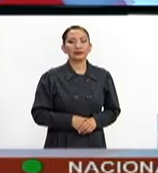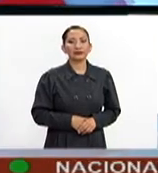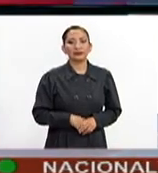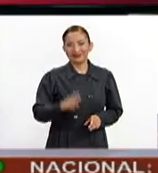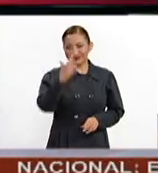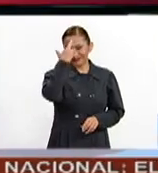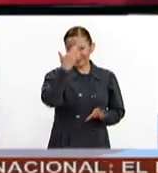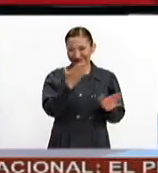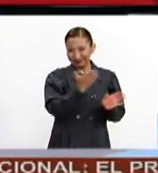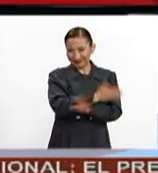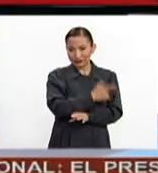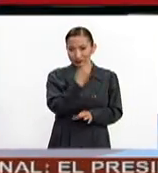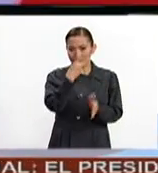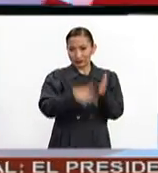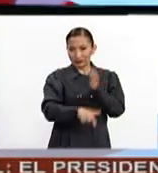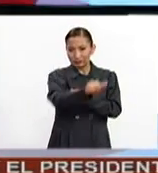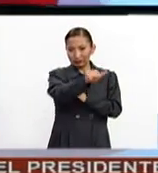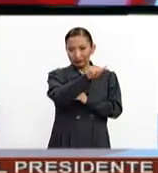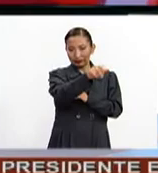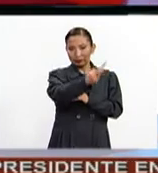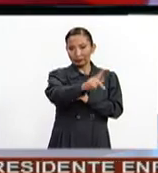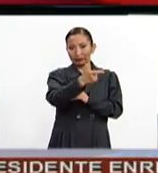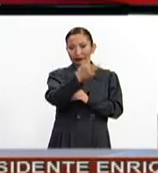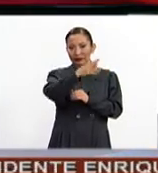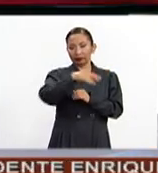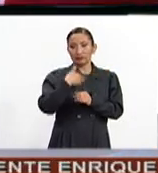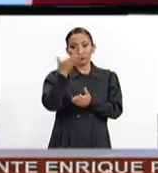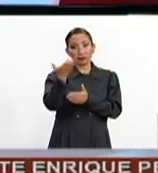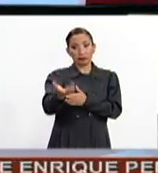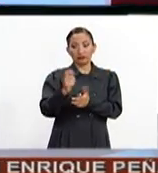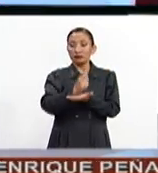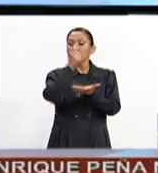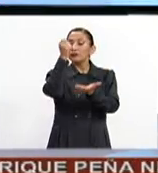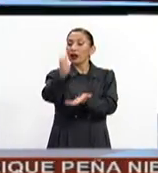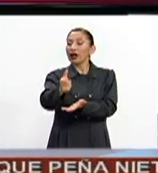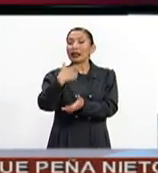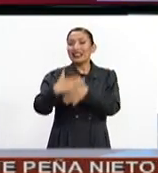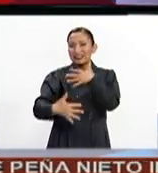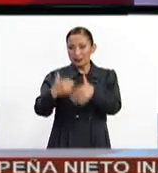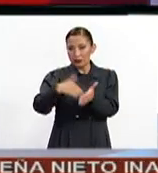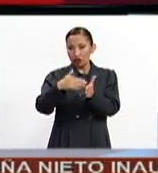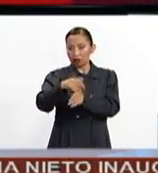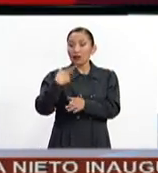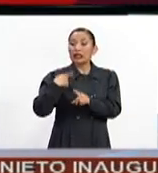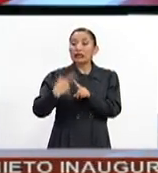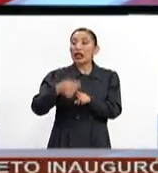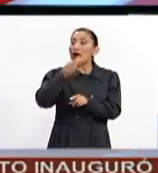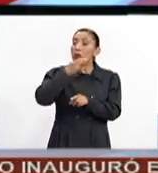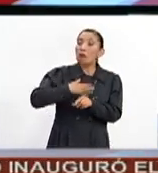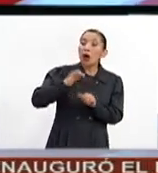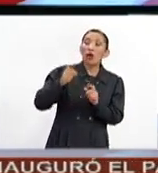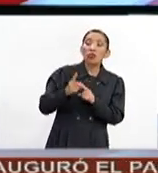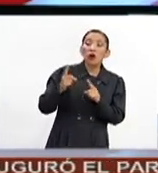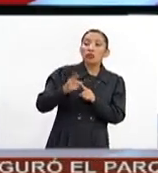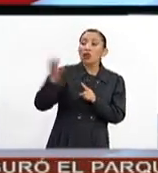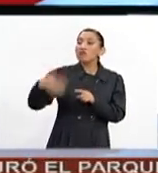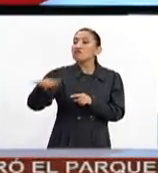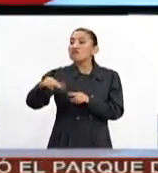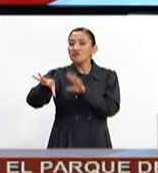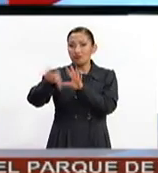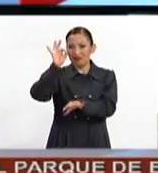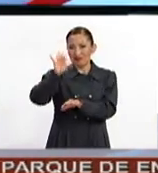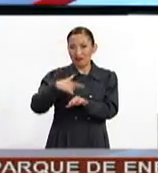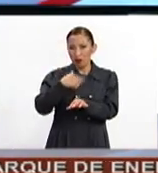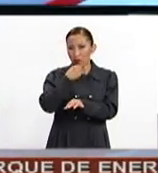Hay que recordar que en 2016 la PGR ofreció una recompensa de 15 millones de pesos para su, o quien ofreciera datos para